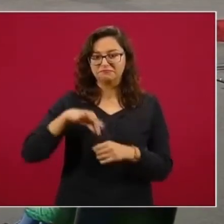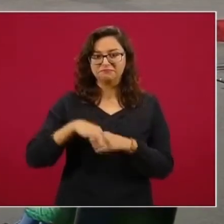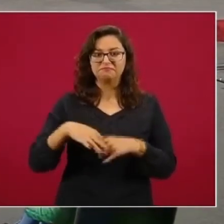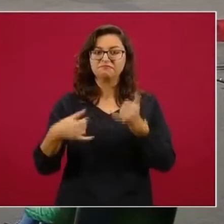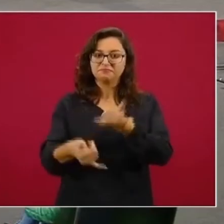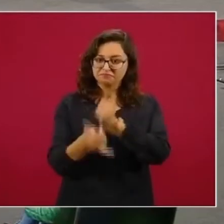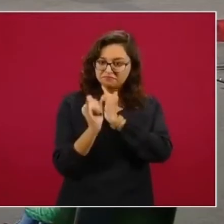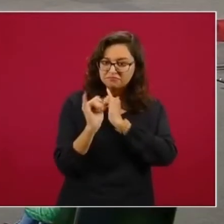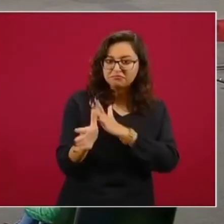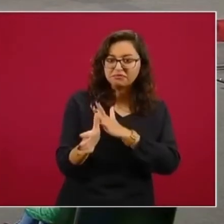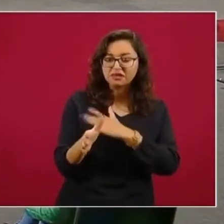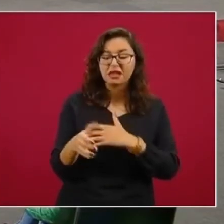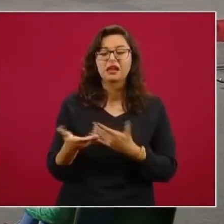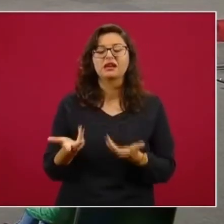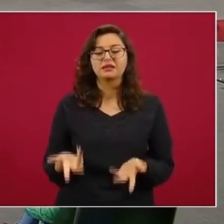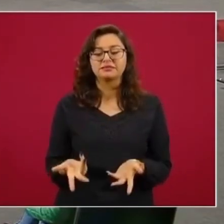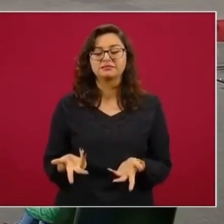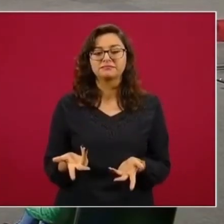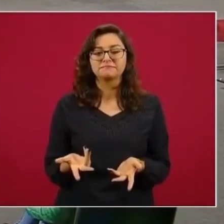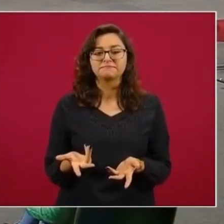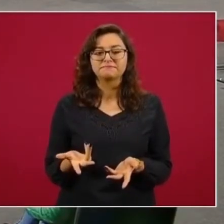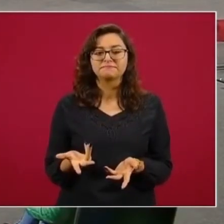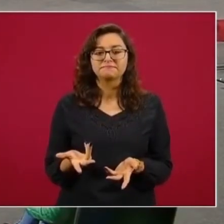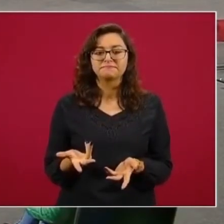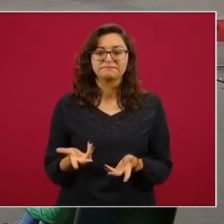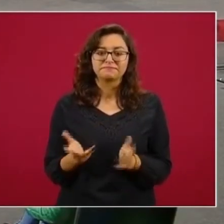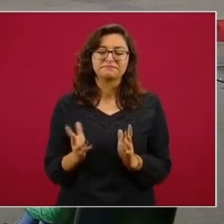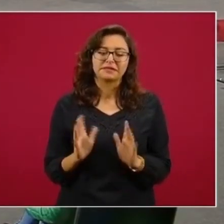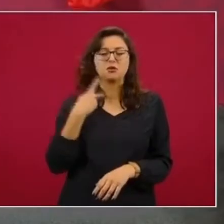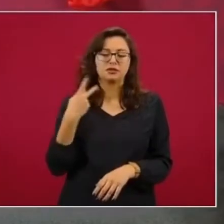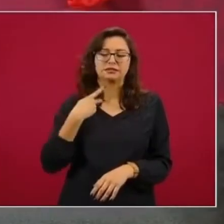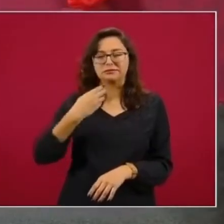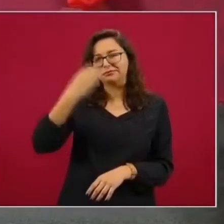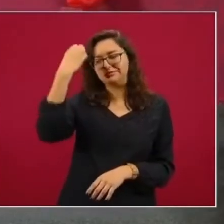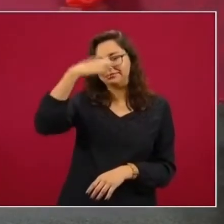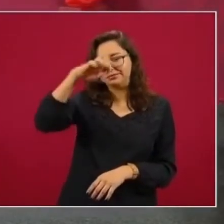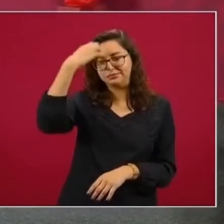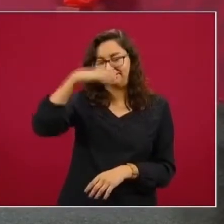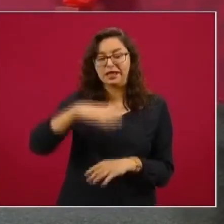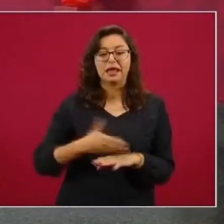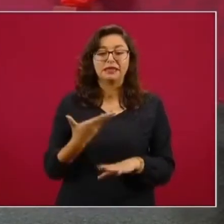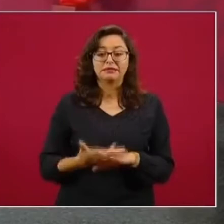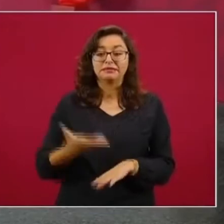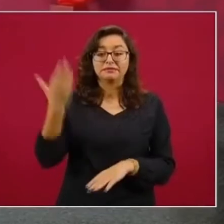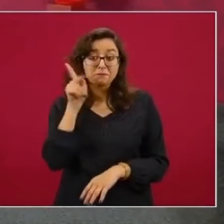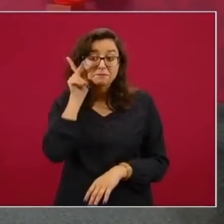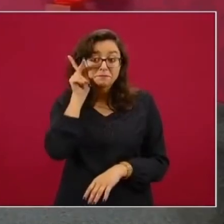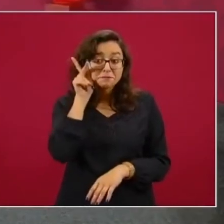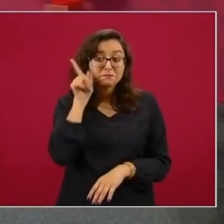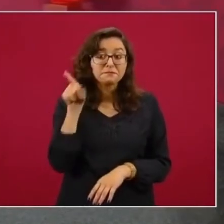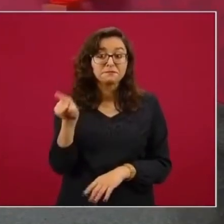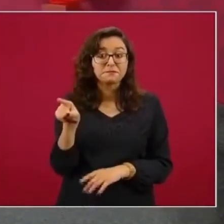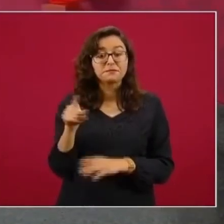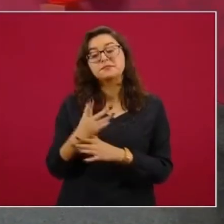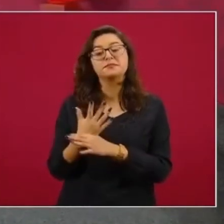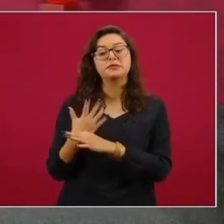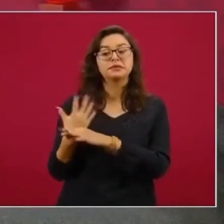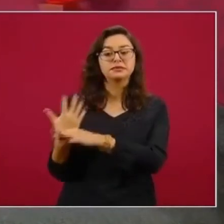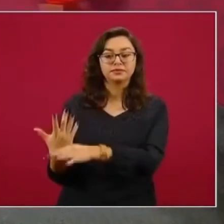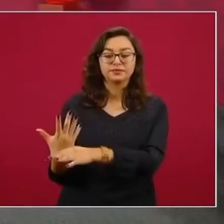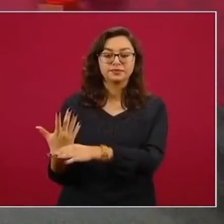eso le hablo de que, como ya llevamos tiempo en esto, declaró que no querían hacer,